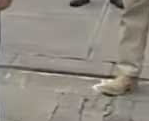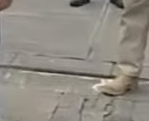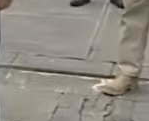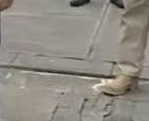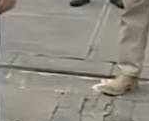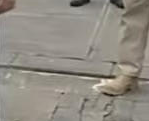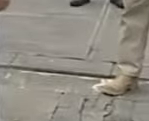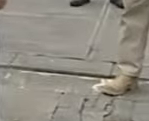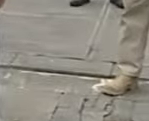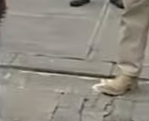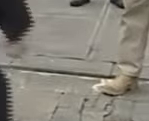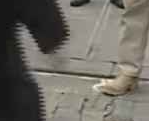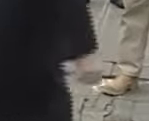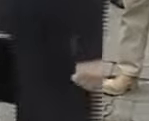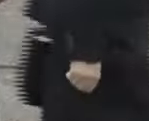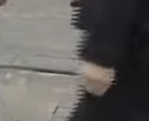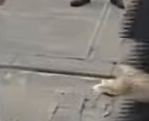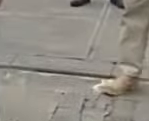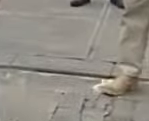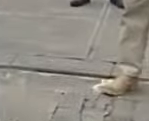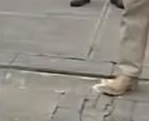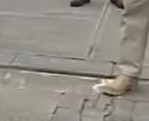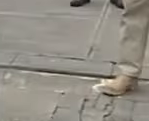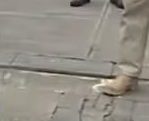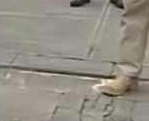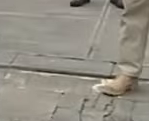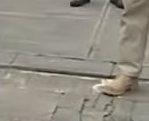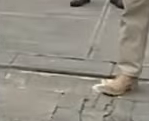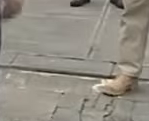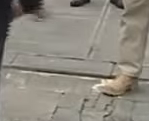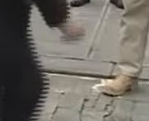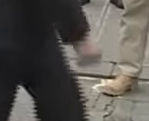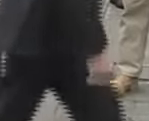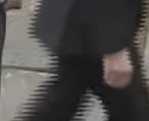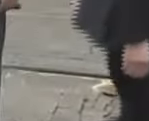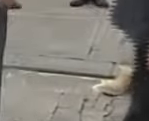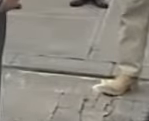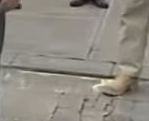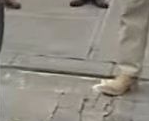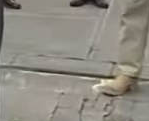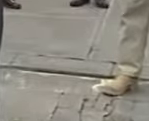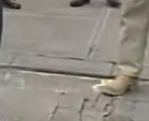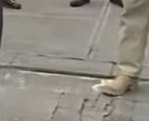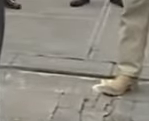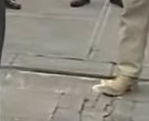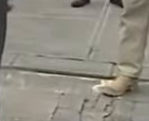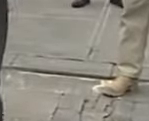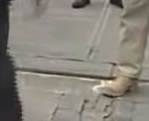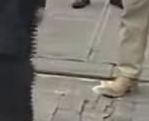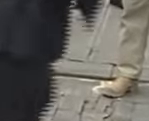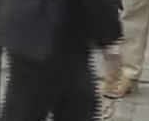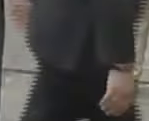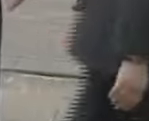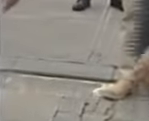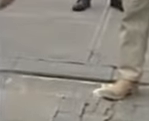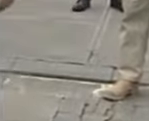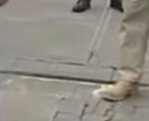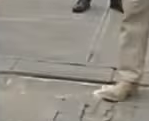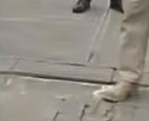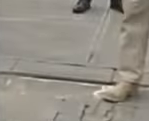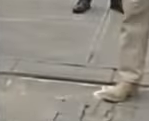Castillo Terrones. Al ministro de Relaciones Exteriores, Óscar Maurtua, al ministro de